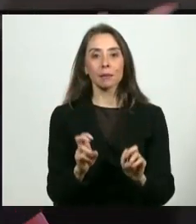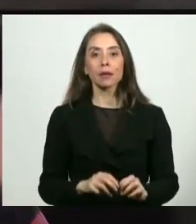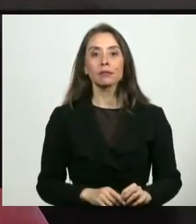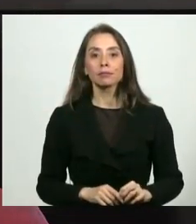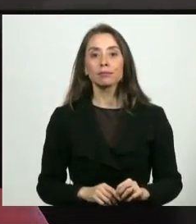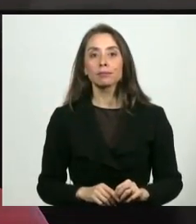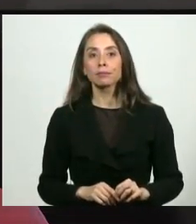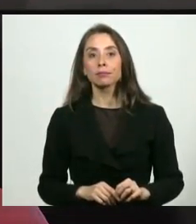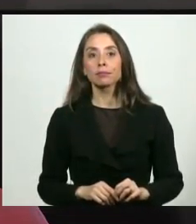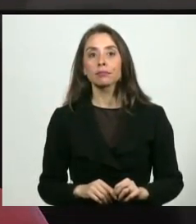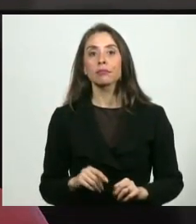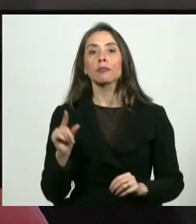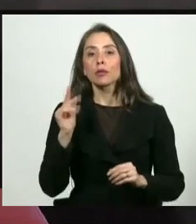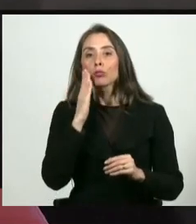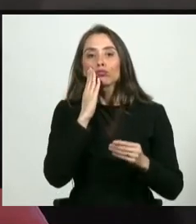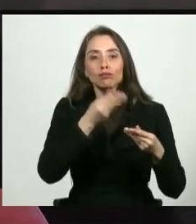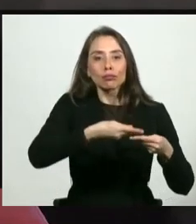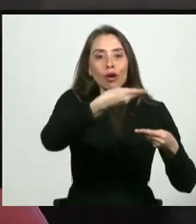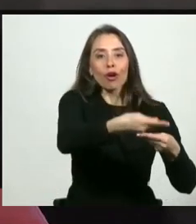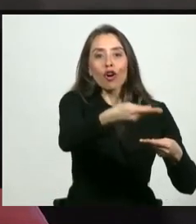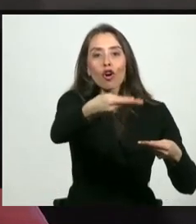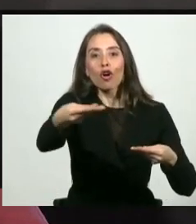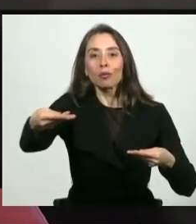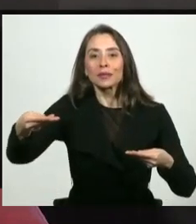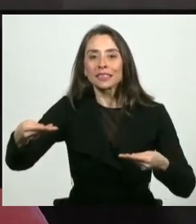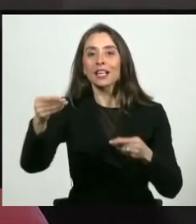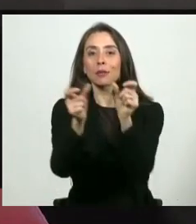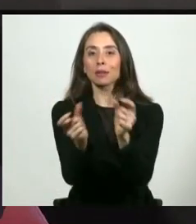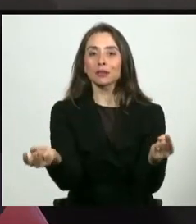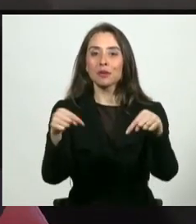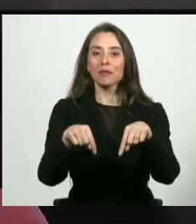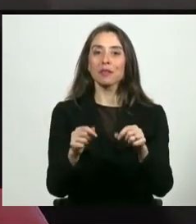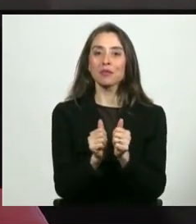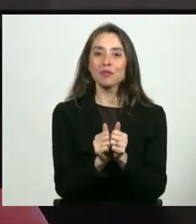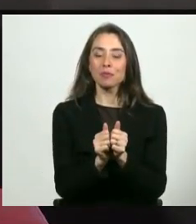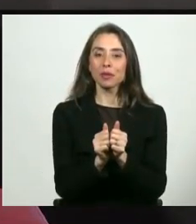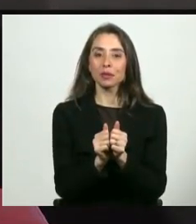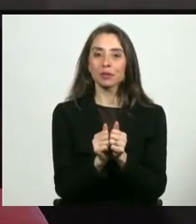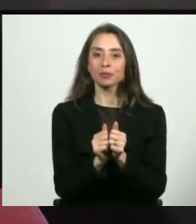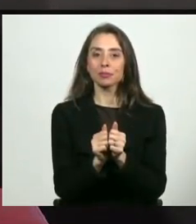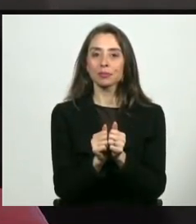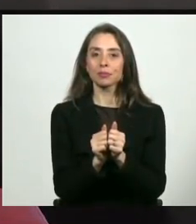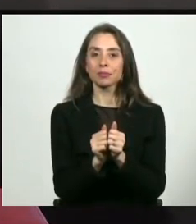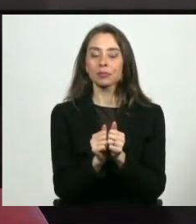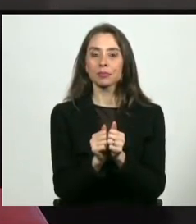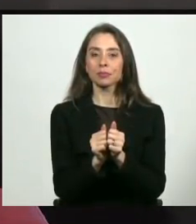Hay un pequeño obsequio para quienes nos han acompañado en este